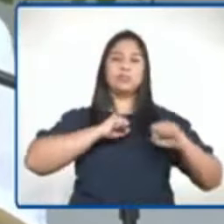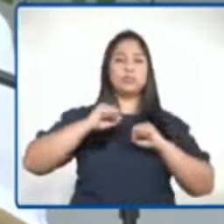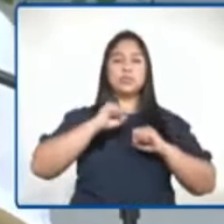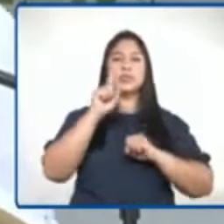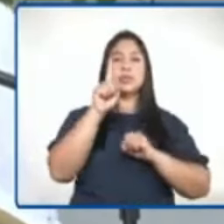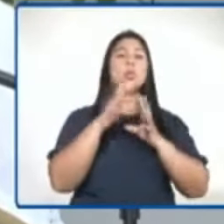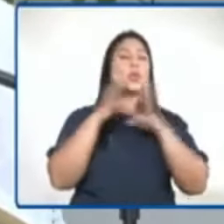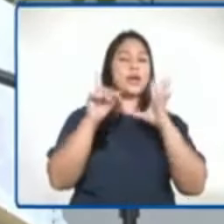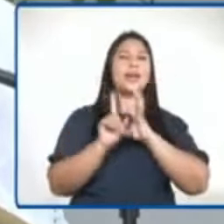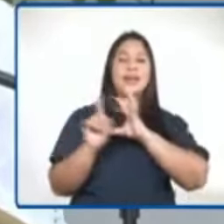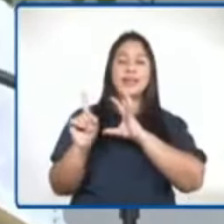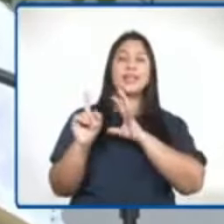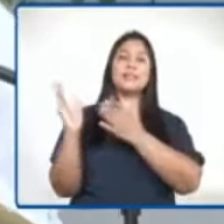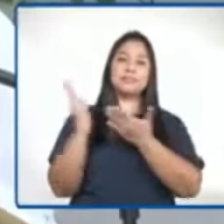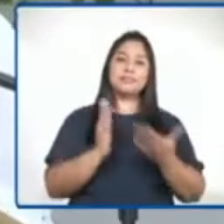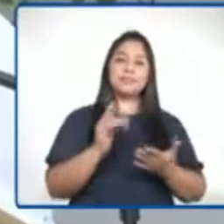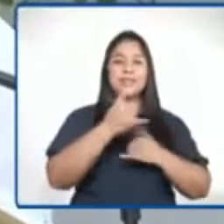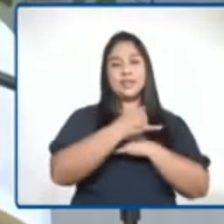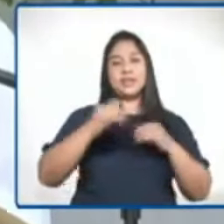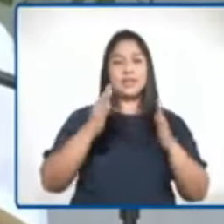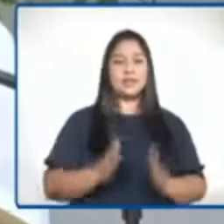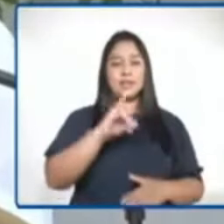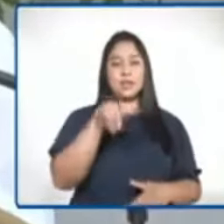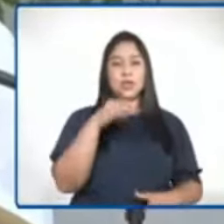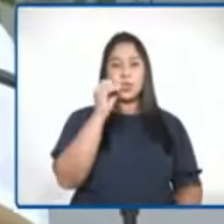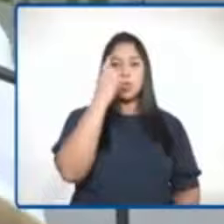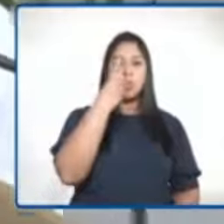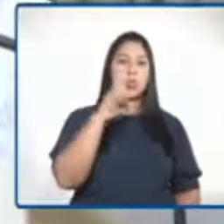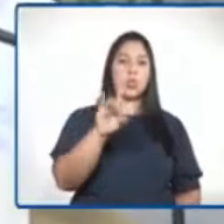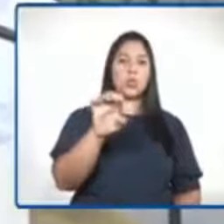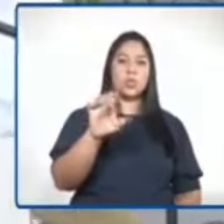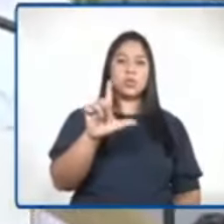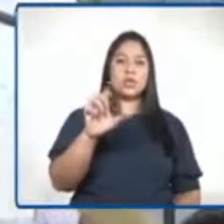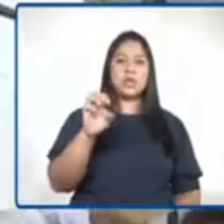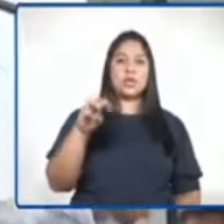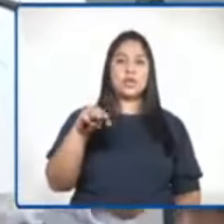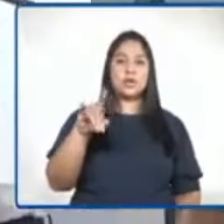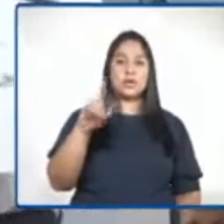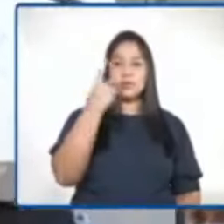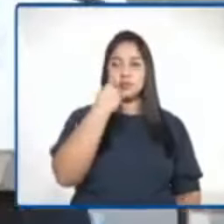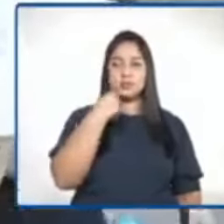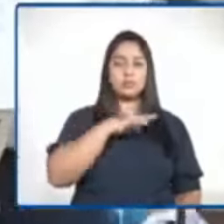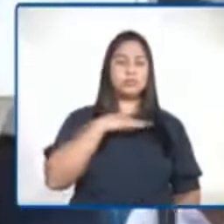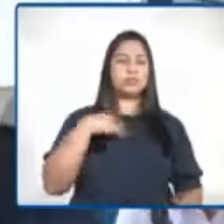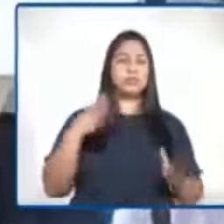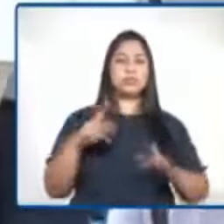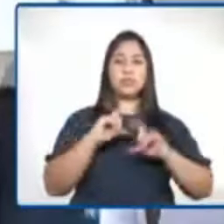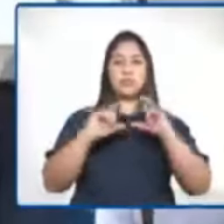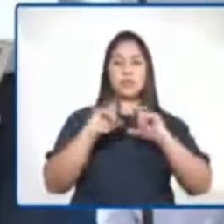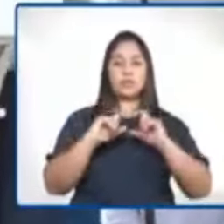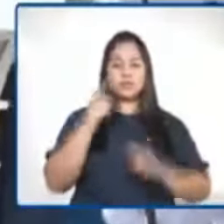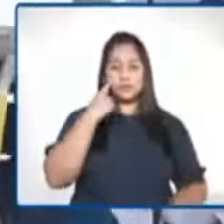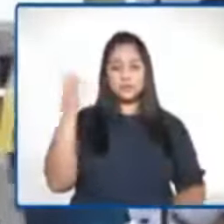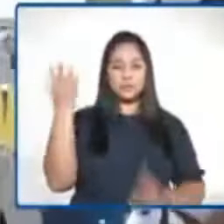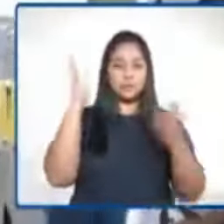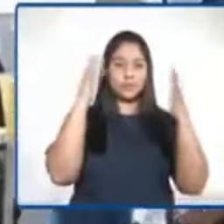líder. Recibamos por favor al ingeniero Josué Edmundo Lemus, ministro de Comunicaciones, Infraestructura y Vivienda. Un fuerte